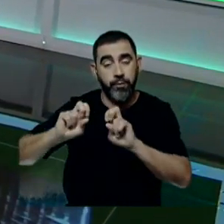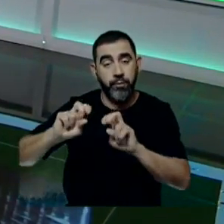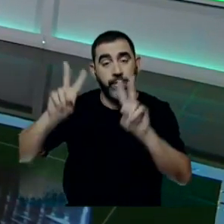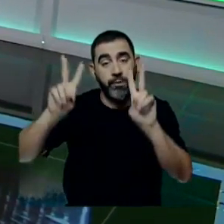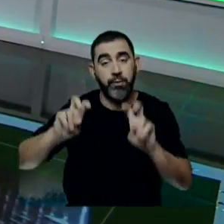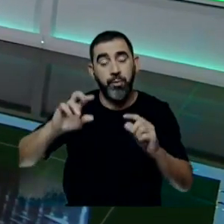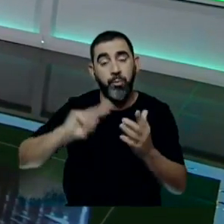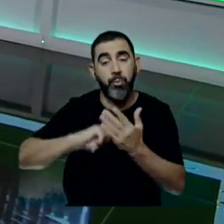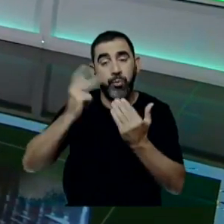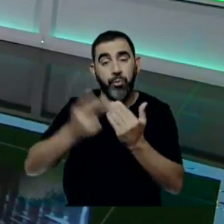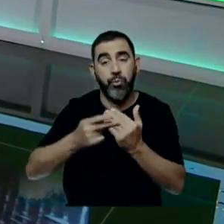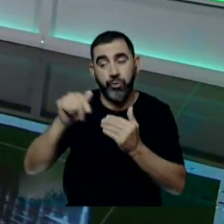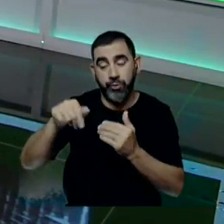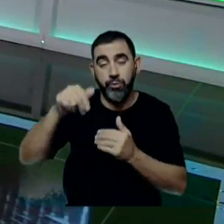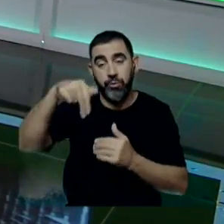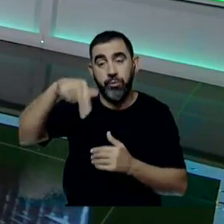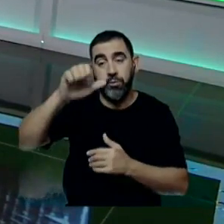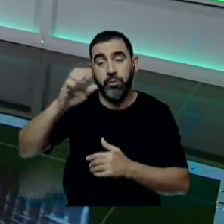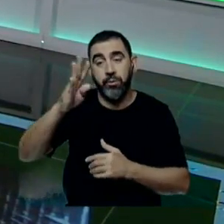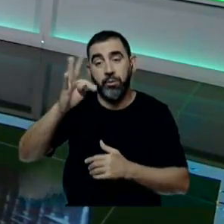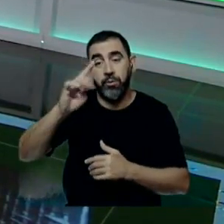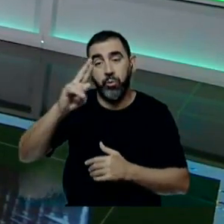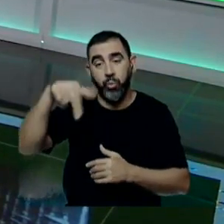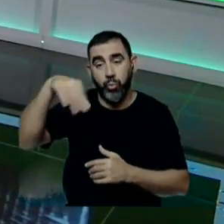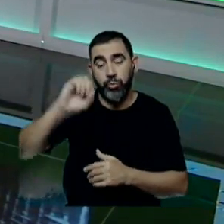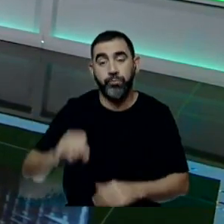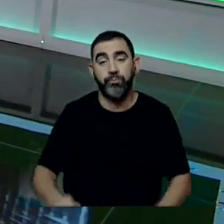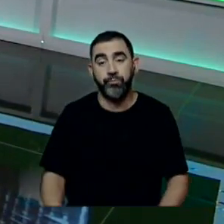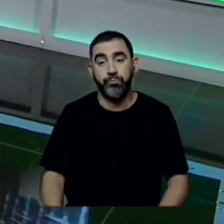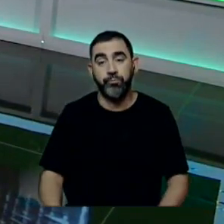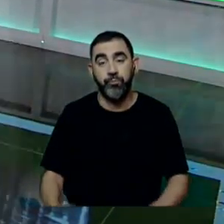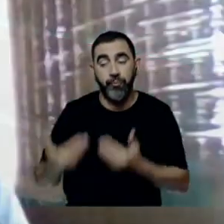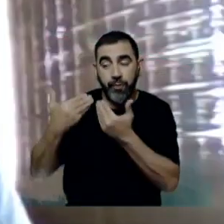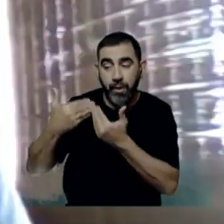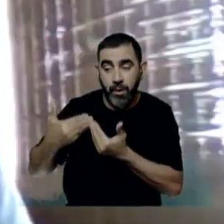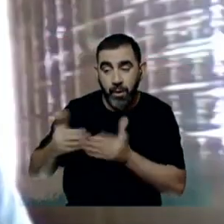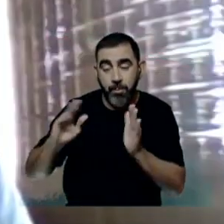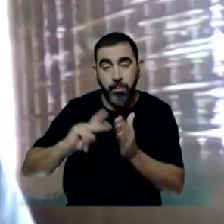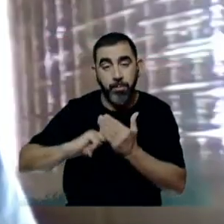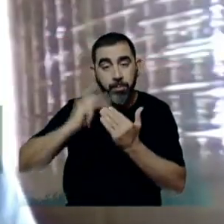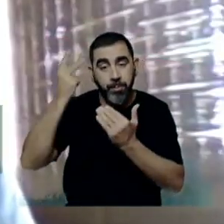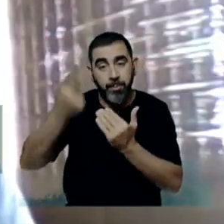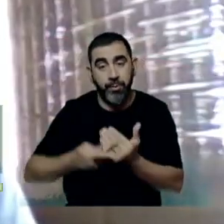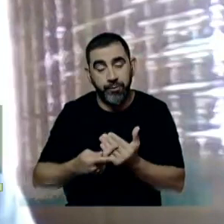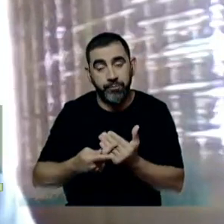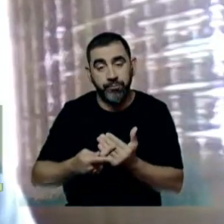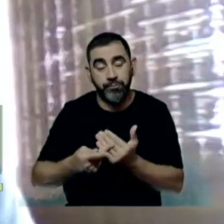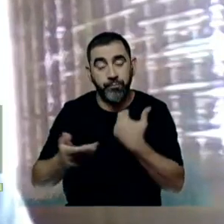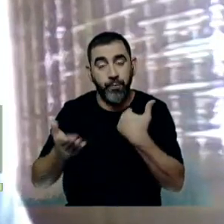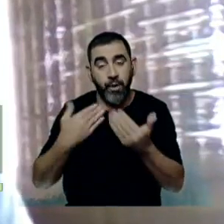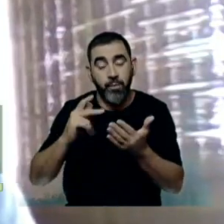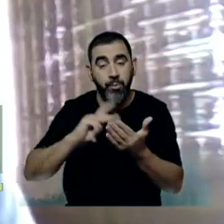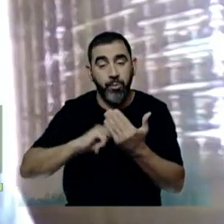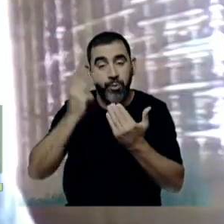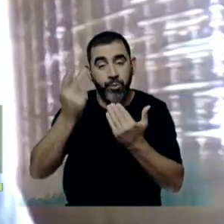ver con este proyecto Neptuno? Bueno, desde sus comienzos, que se empezó a hablar del